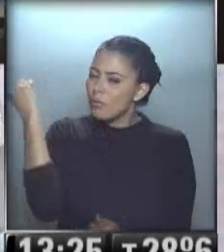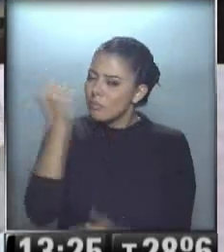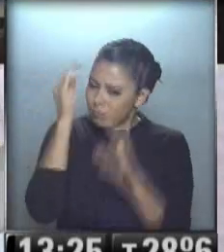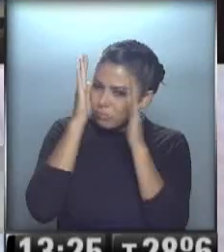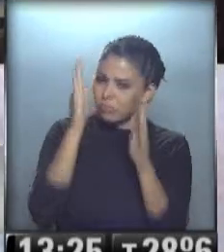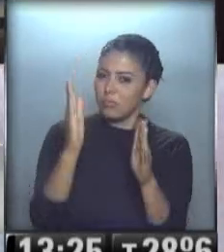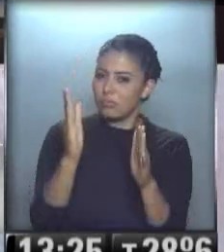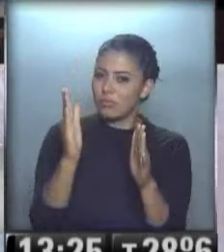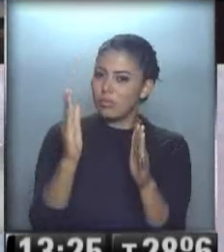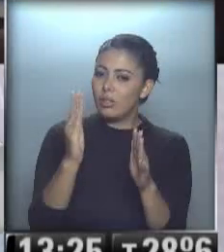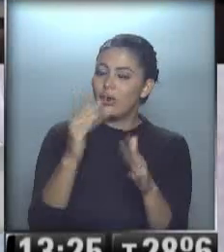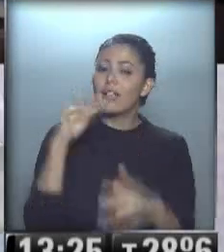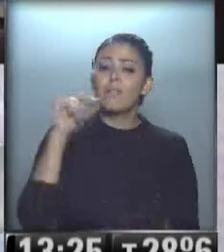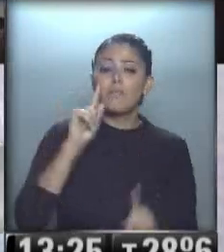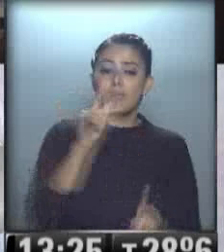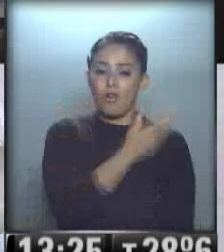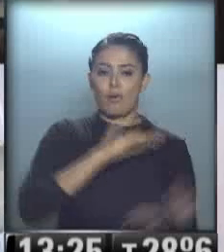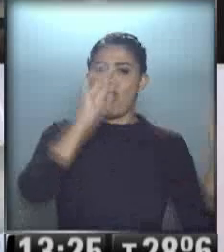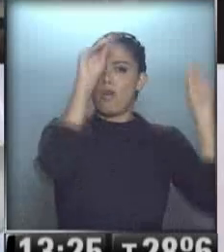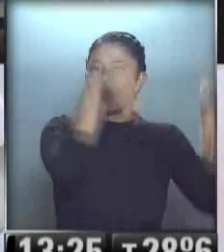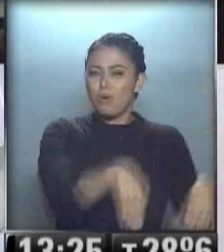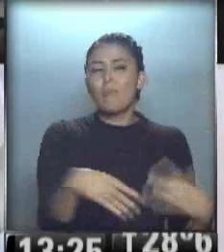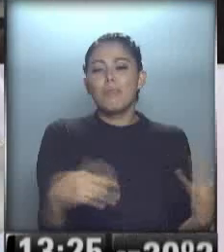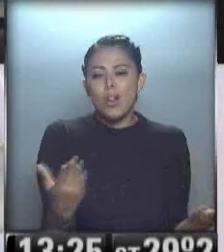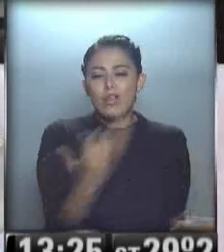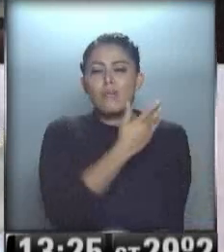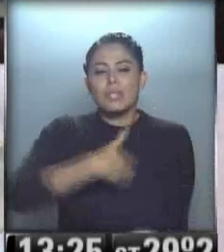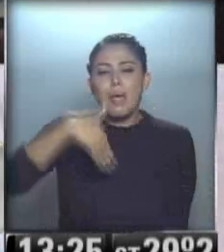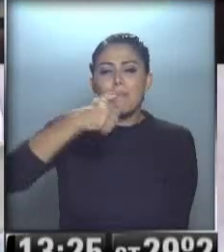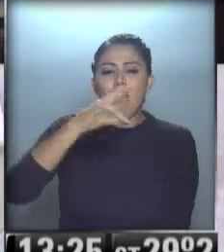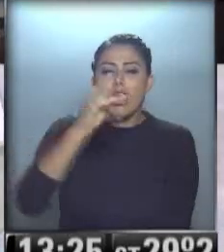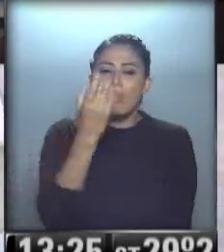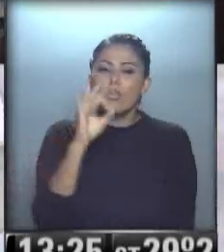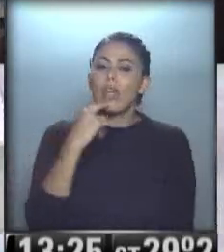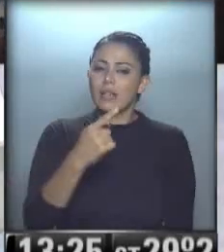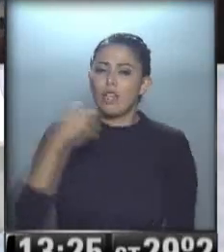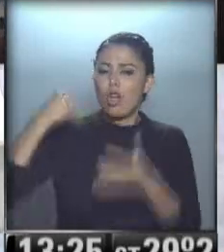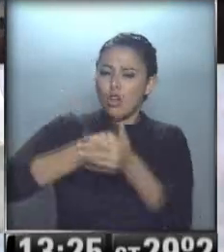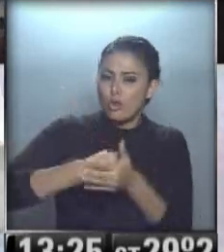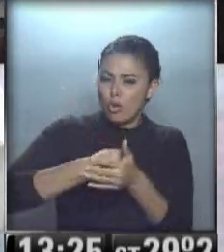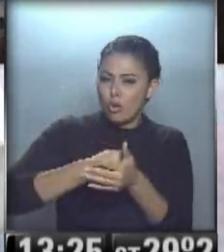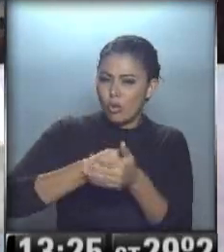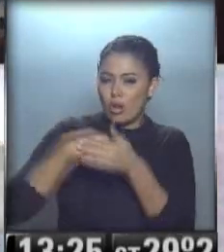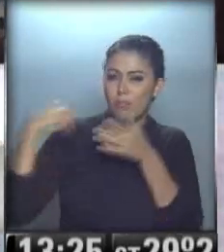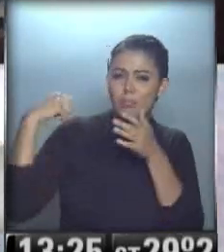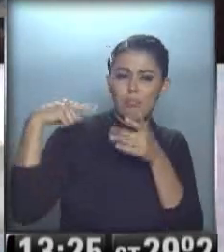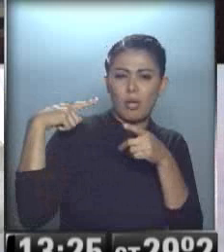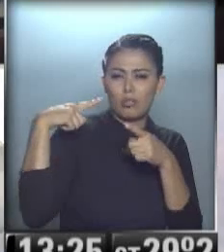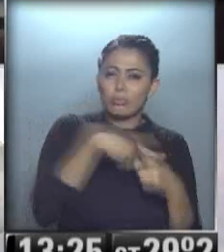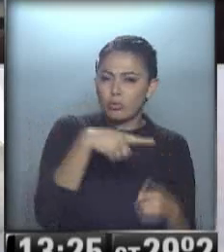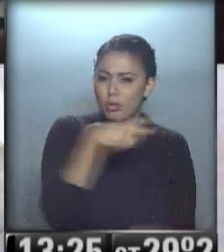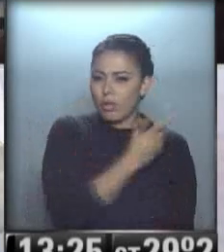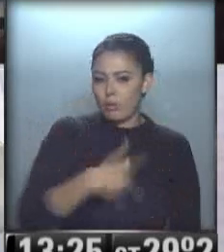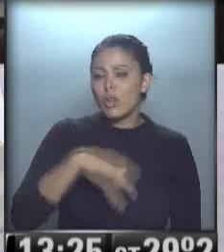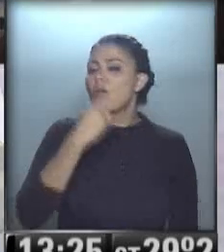de la oposición es que caiga este gobierno por eso el presidente maduro utiliza la expresión de golpe de estado más allá del debate que puede haber respecto de la